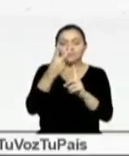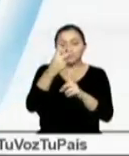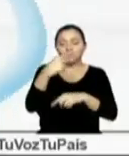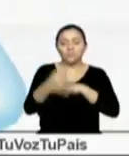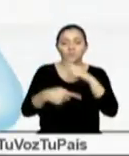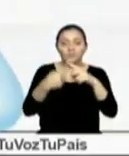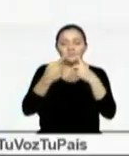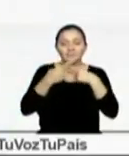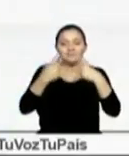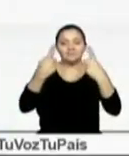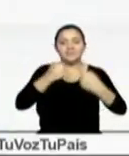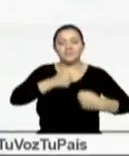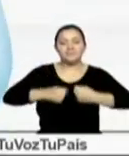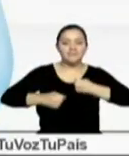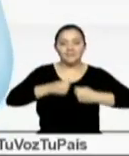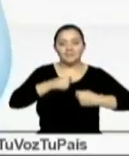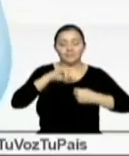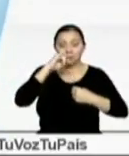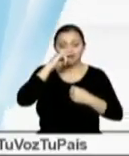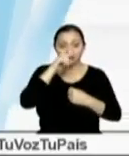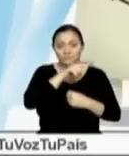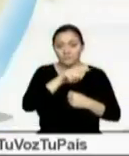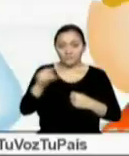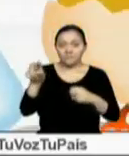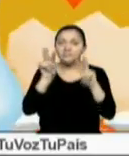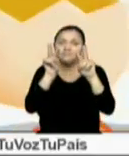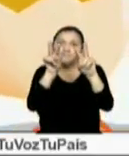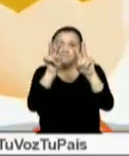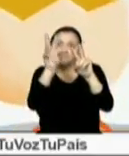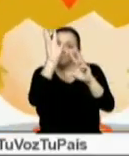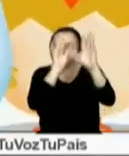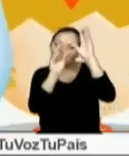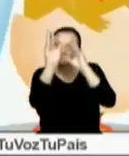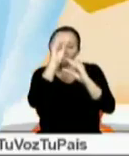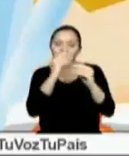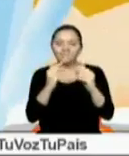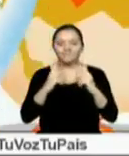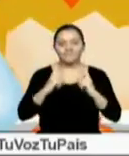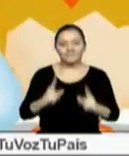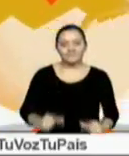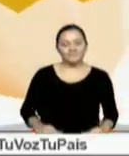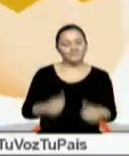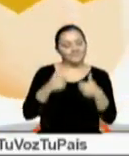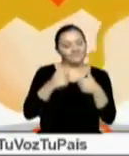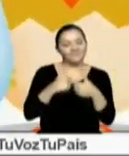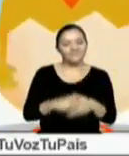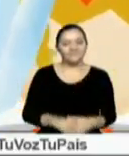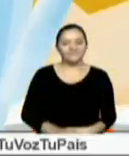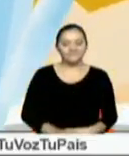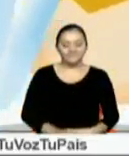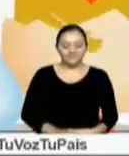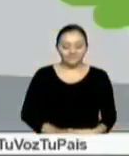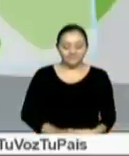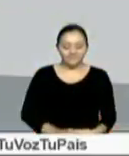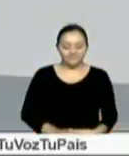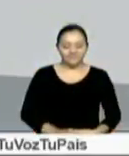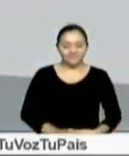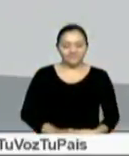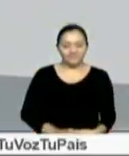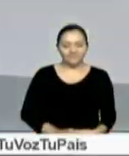aire en el mes de mayo para que los niños sigan compartiendo más aventuras saludables Carolina Díaz noticiero